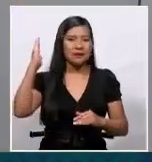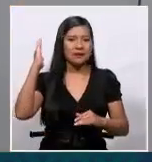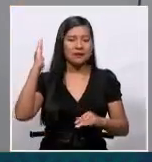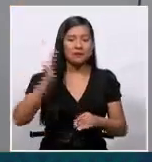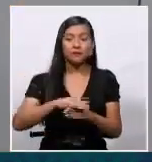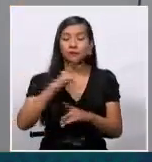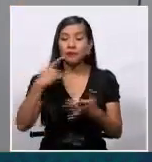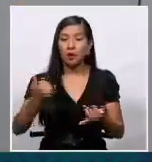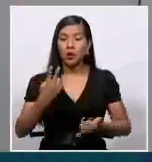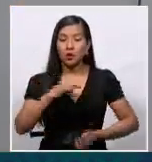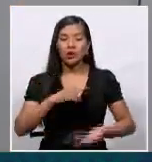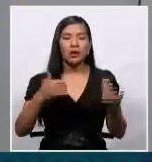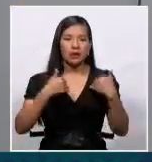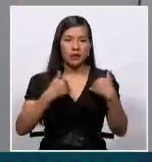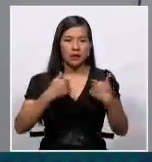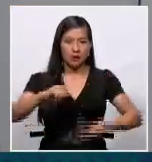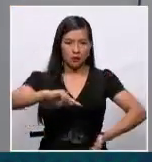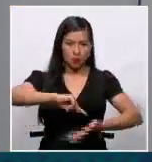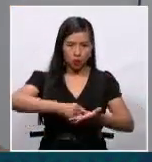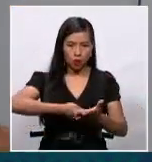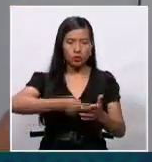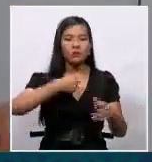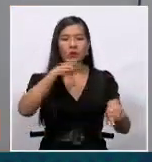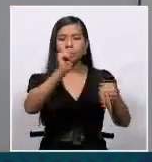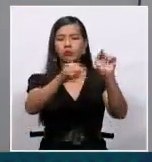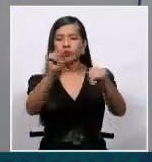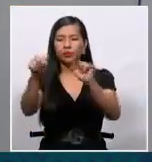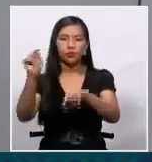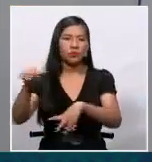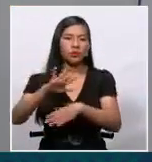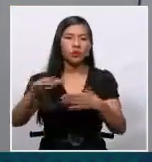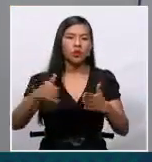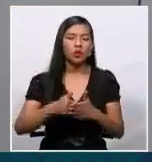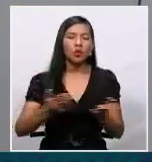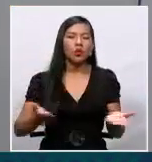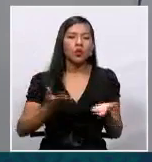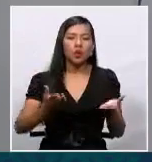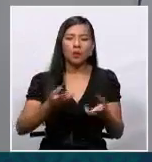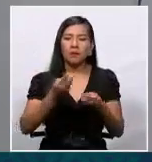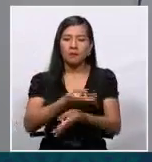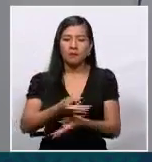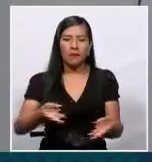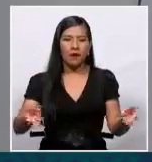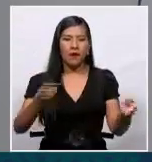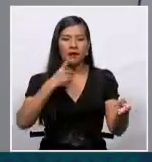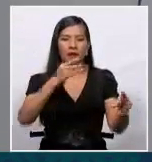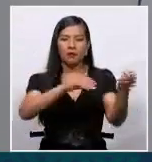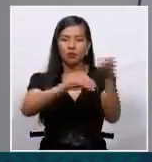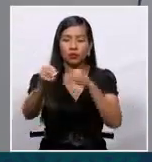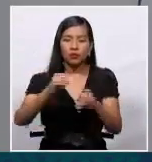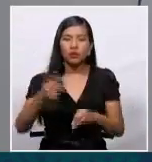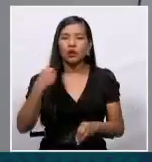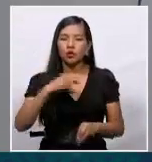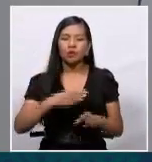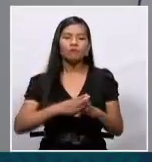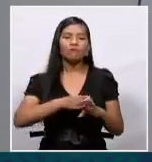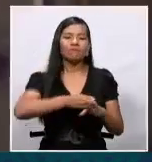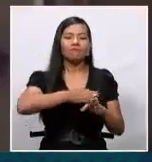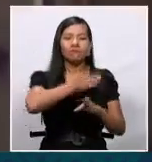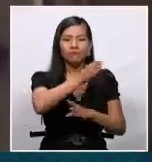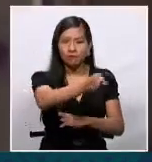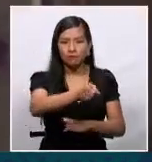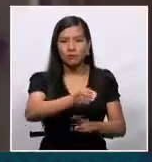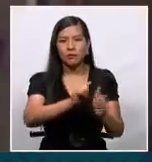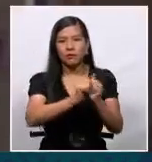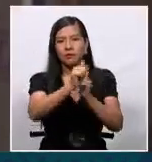tenemos puntos en todas las carreteras principales por donde transita la mercancía. Es ahí donde nosotros controlamos.